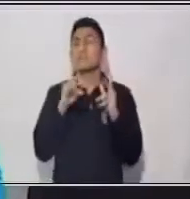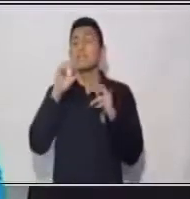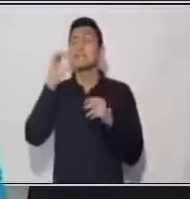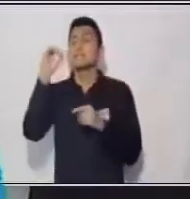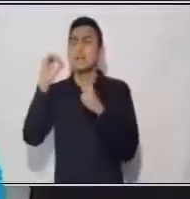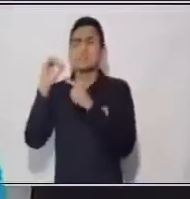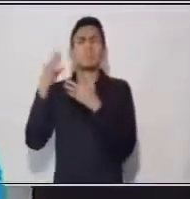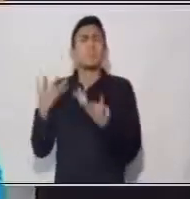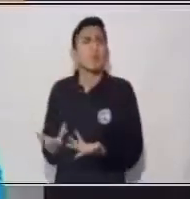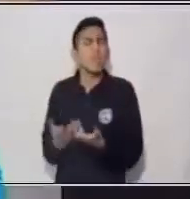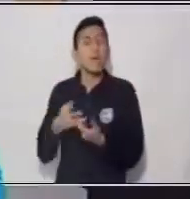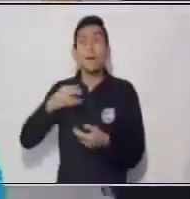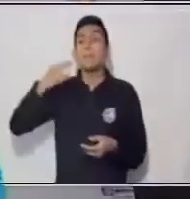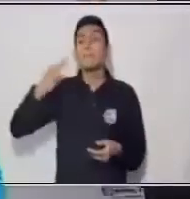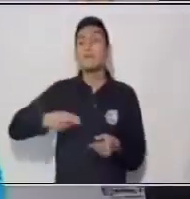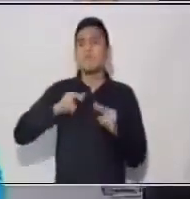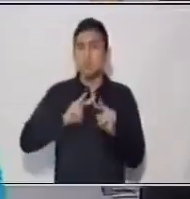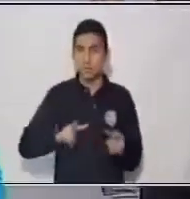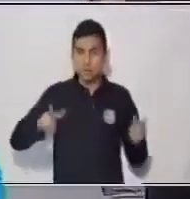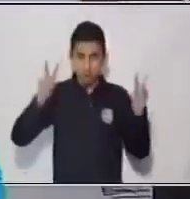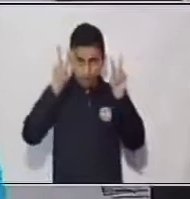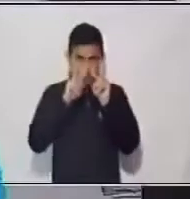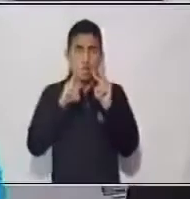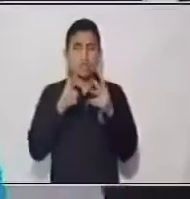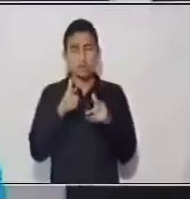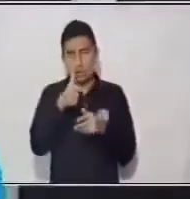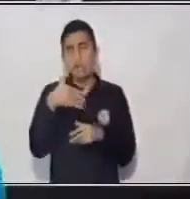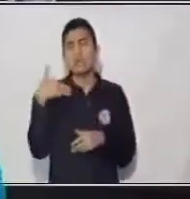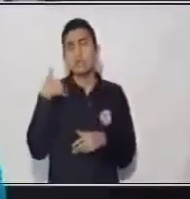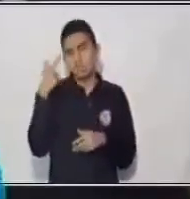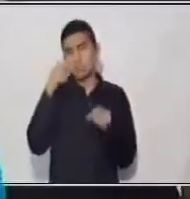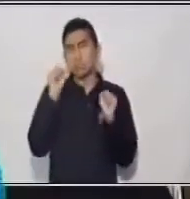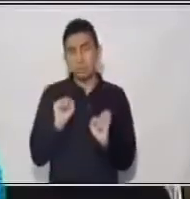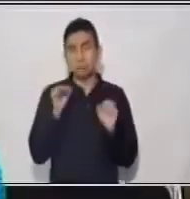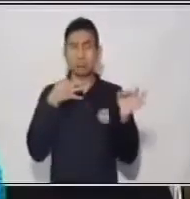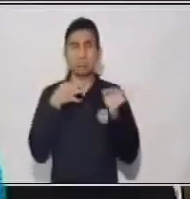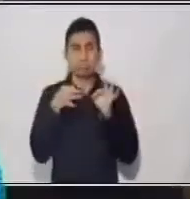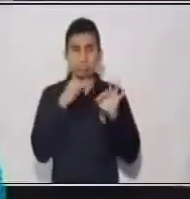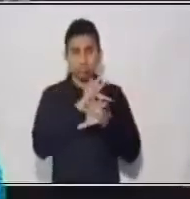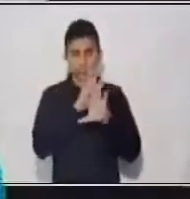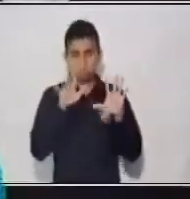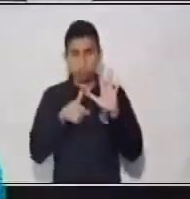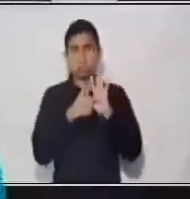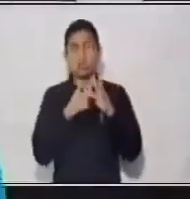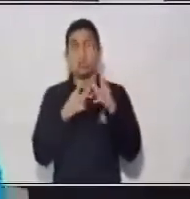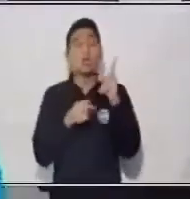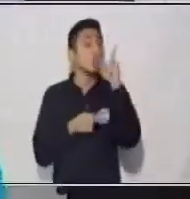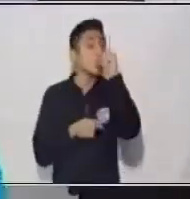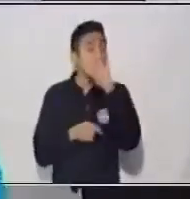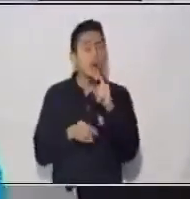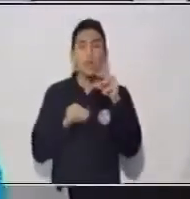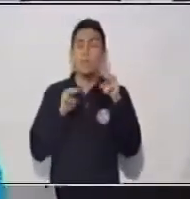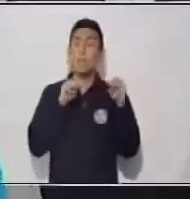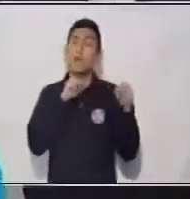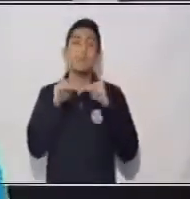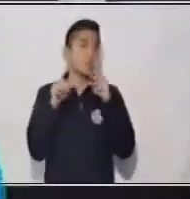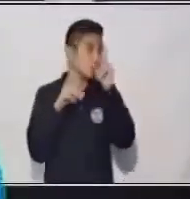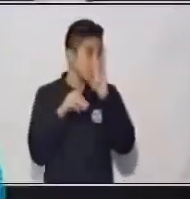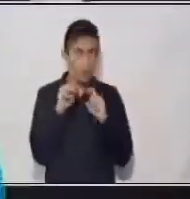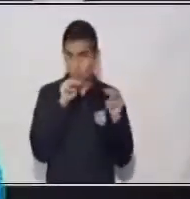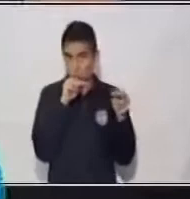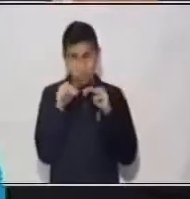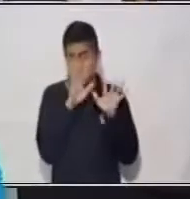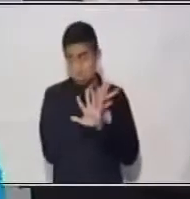porque son los mismos valores. Entonces ahí puedo decir yo que no hubo movimiento,